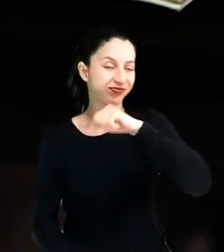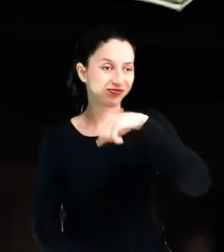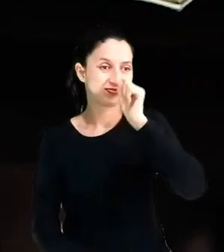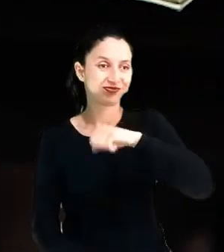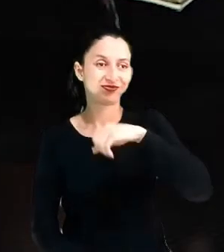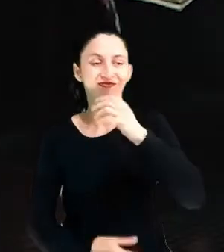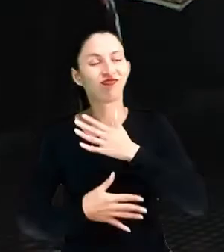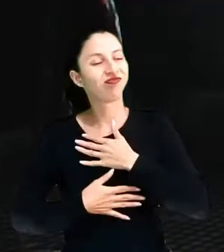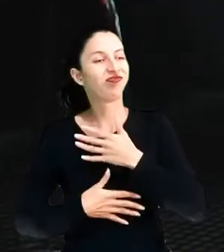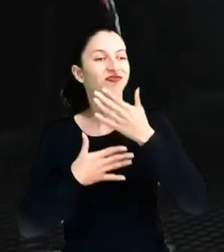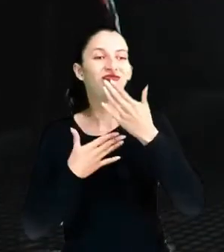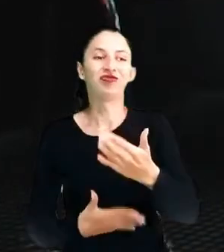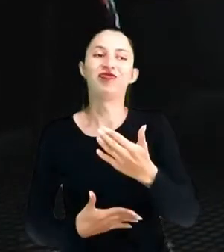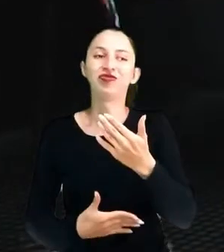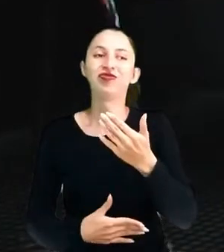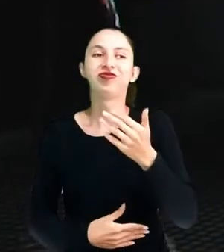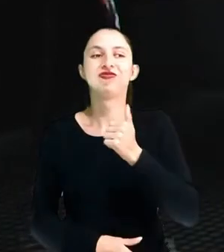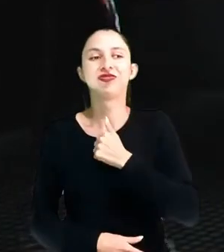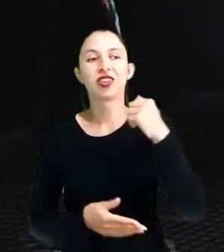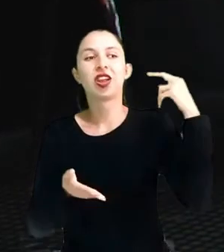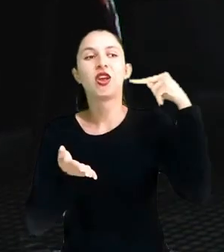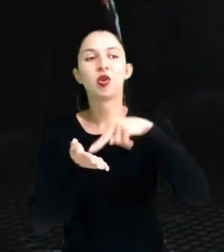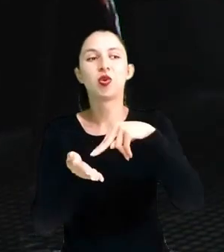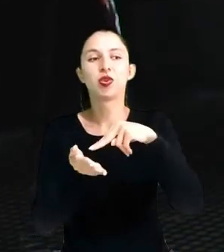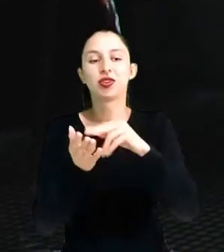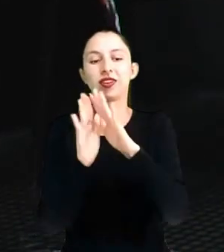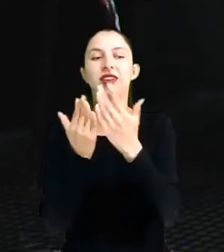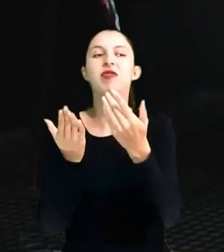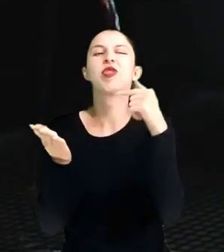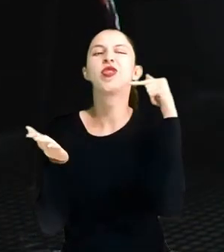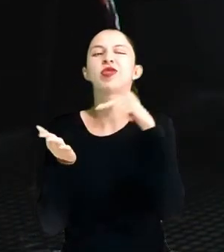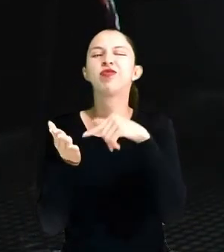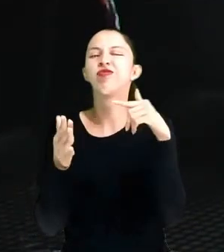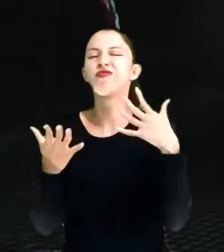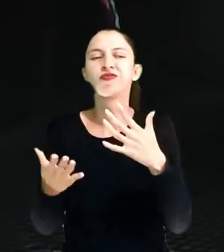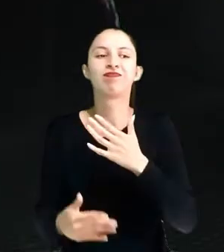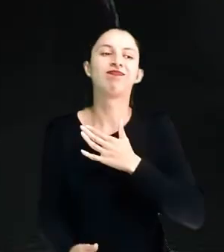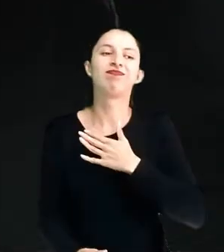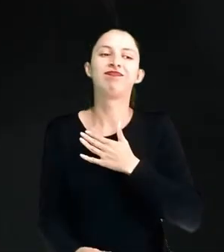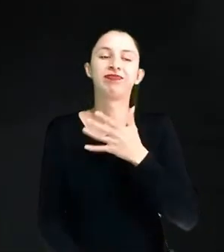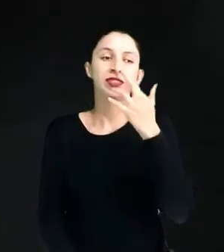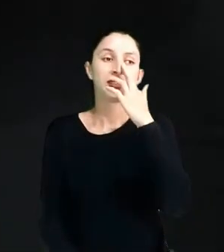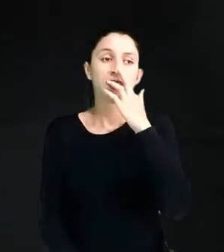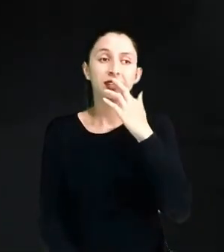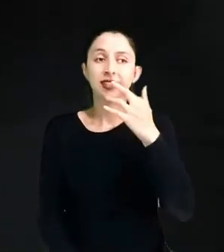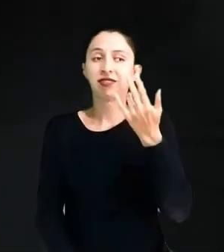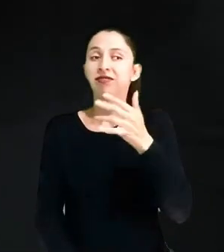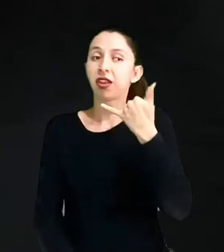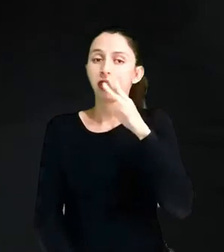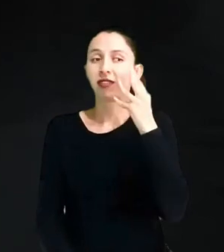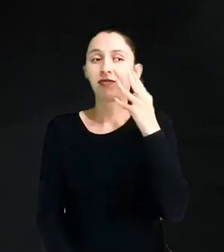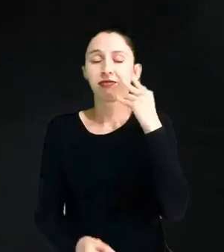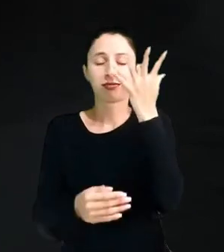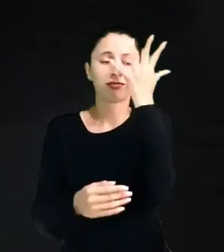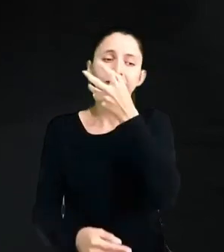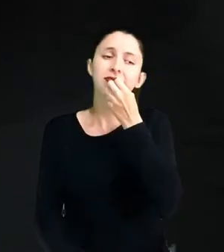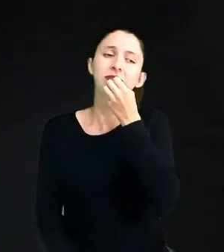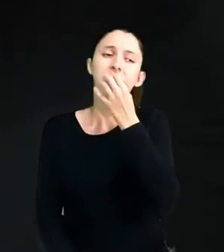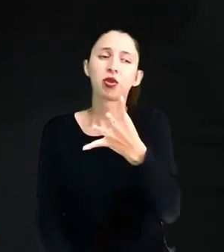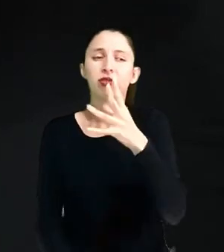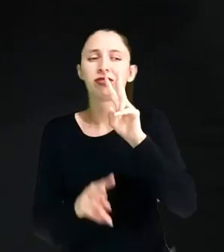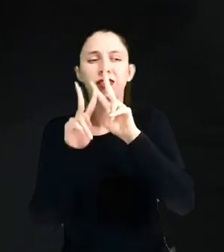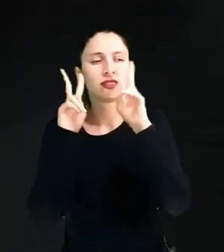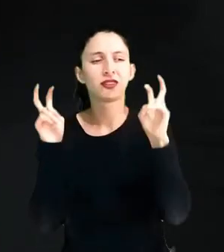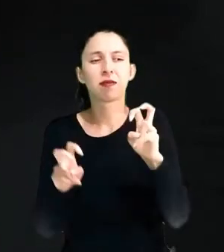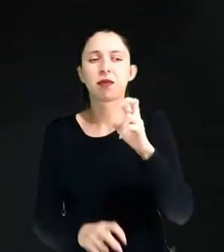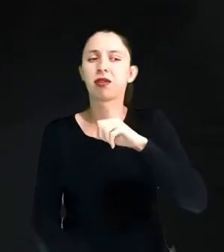muy importante. Felicitaciones a las autoras de este libro, una experiencia tan bonita que están compartiendo con